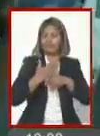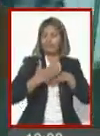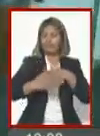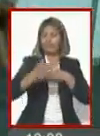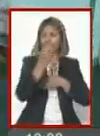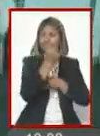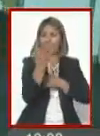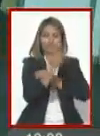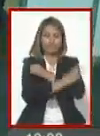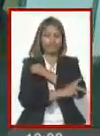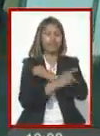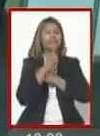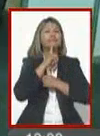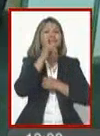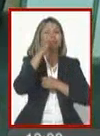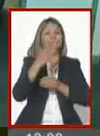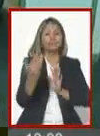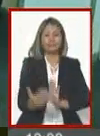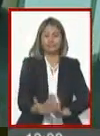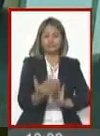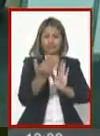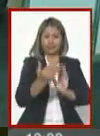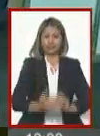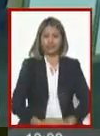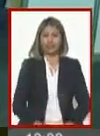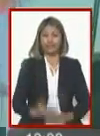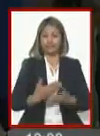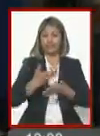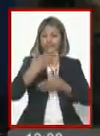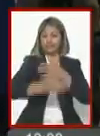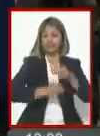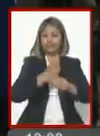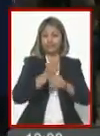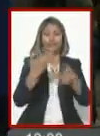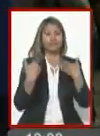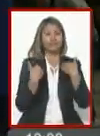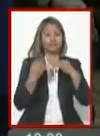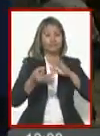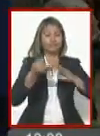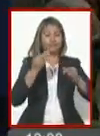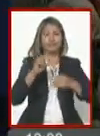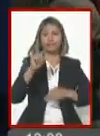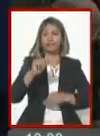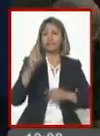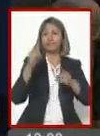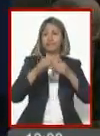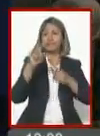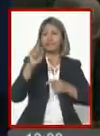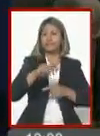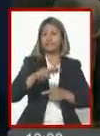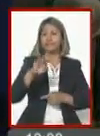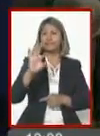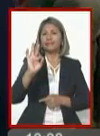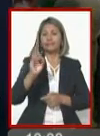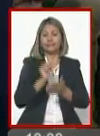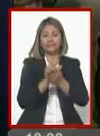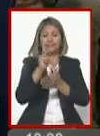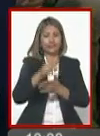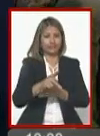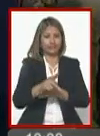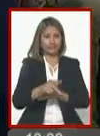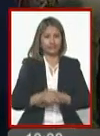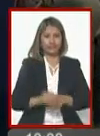Delegaciones que han estado conversando con nosotros, si bien no están como países oficiales, como Colombia, Ecuador, quieren tener participación activa a lo que es Expo